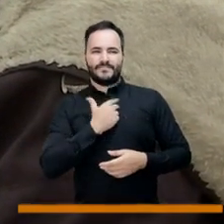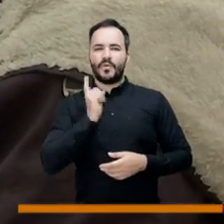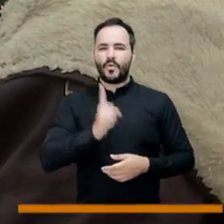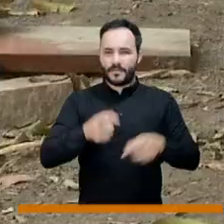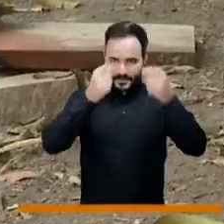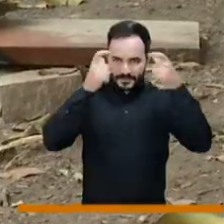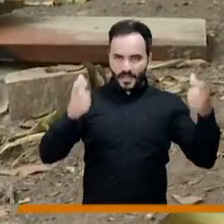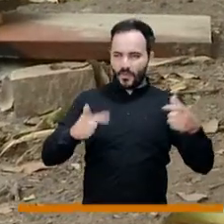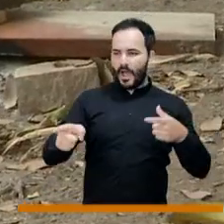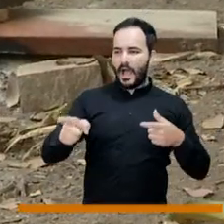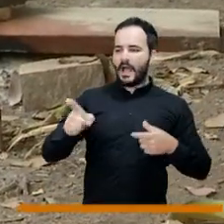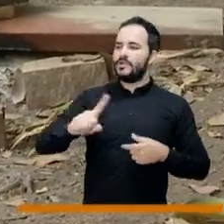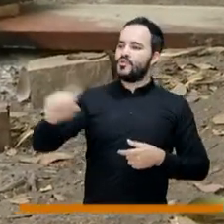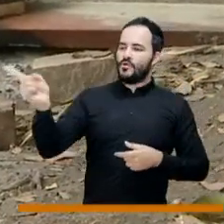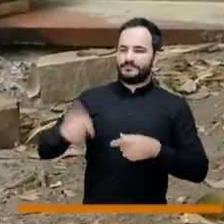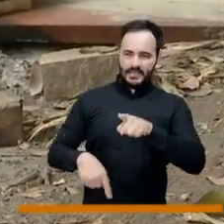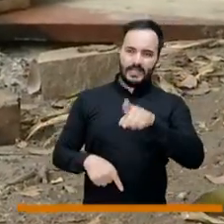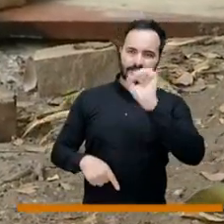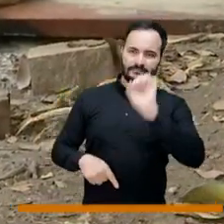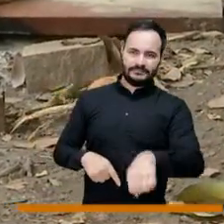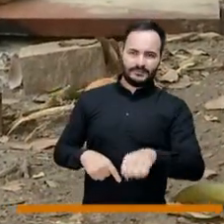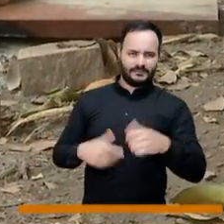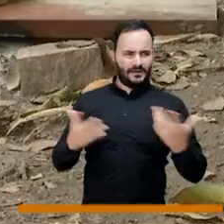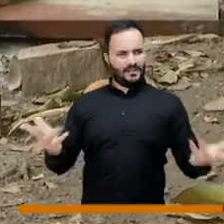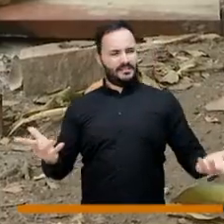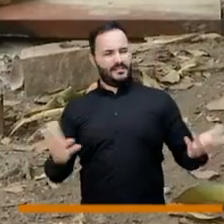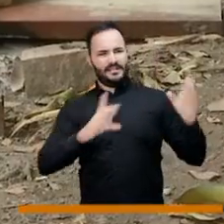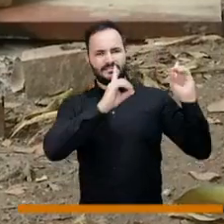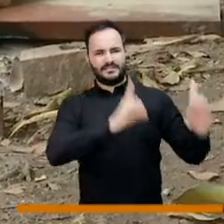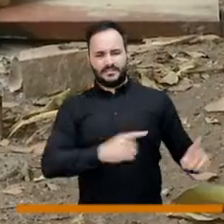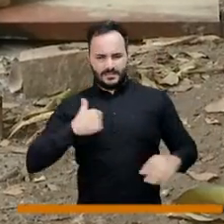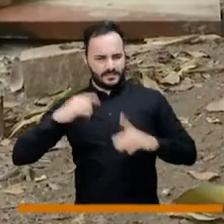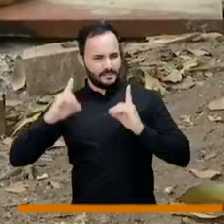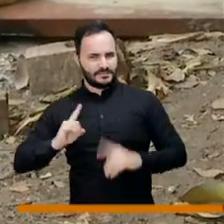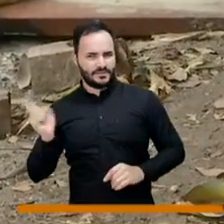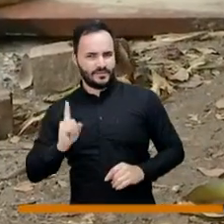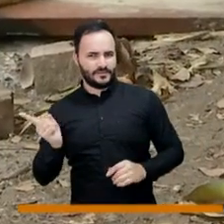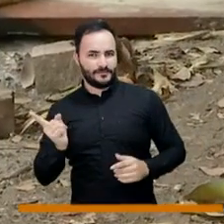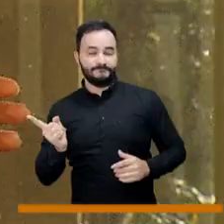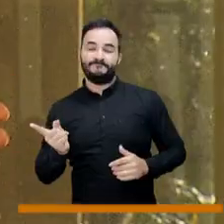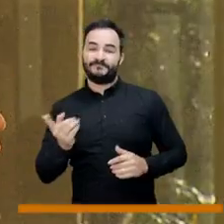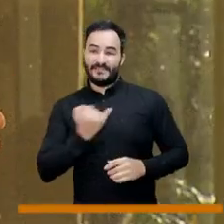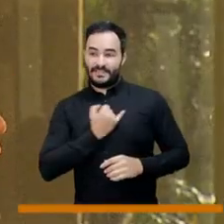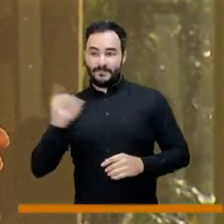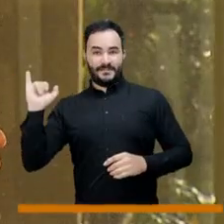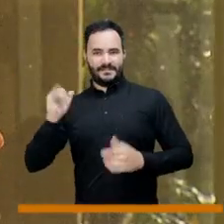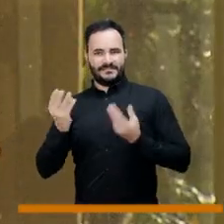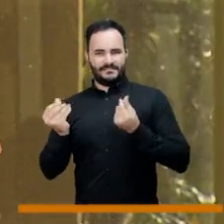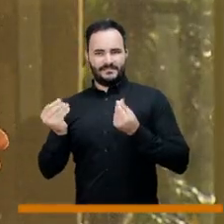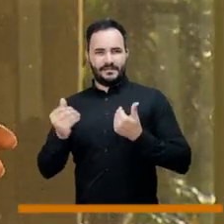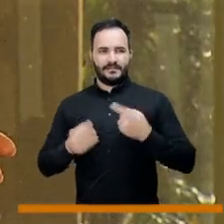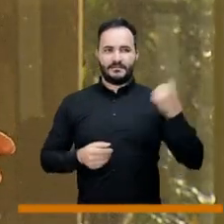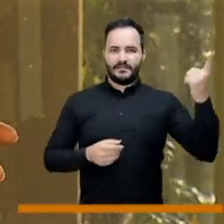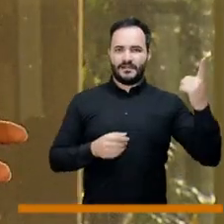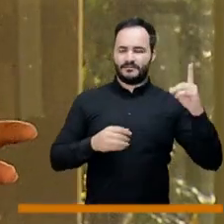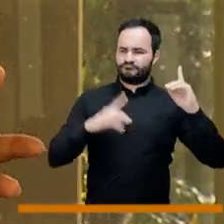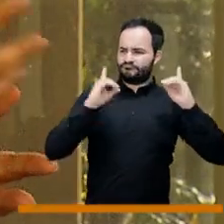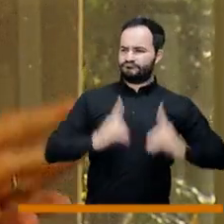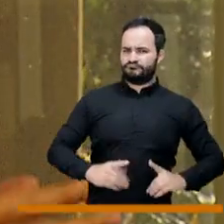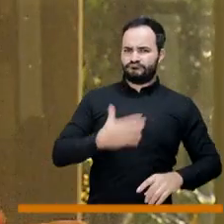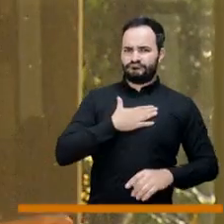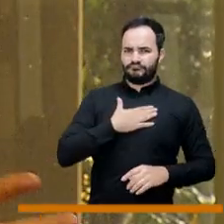puede hacer y qué no se puede hacer. Inmediatamente, cuando la capacidad económica del Estado se acaba y ya no hay